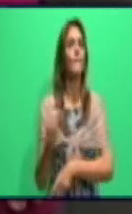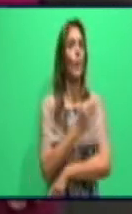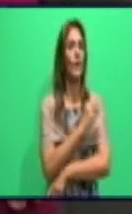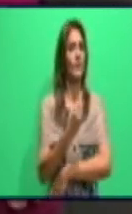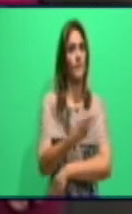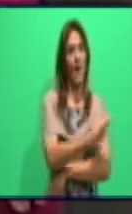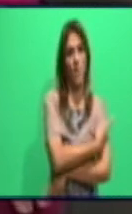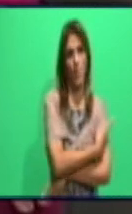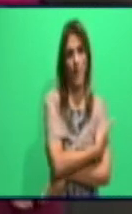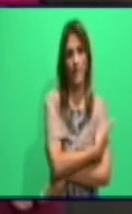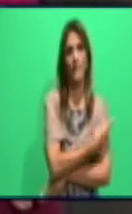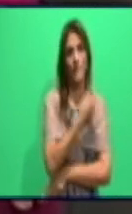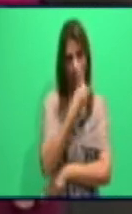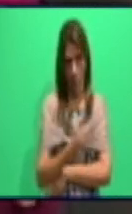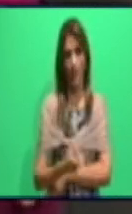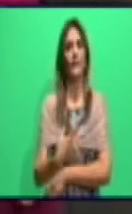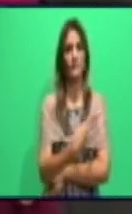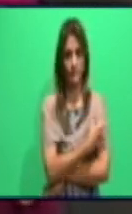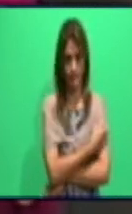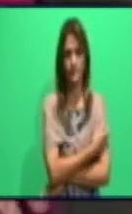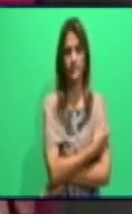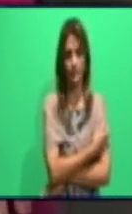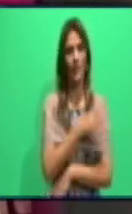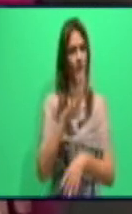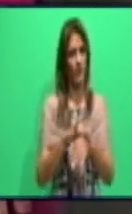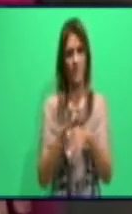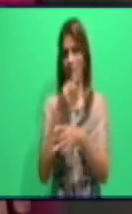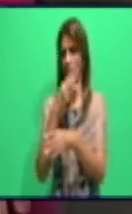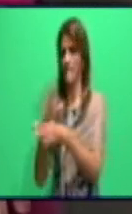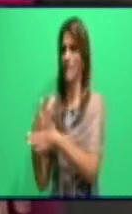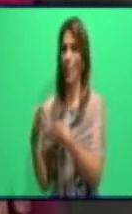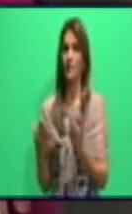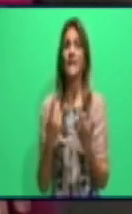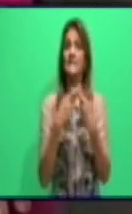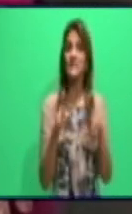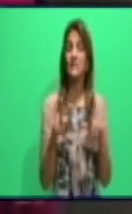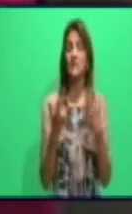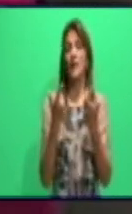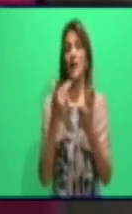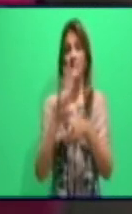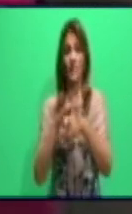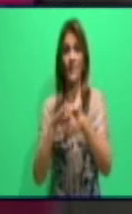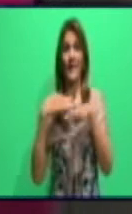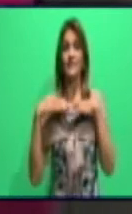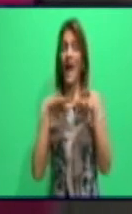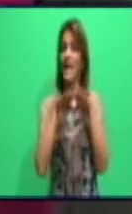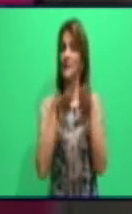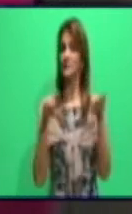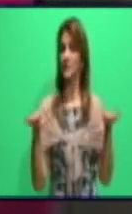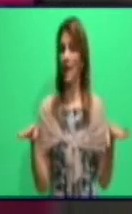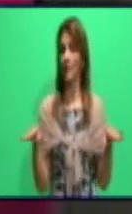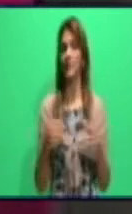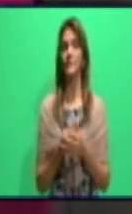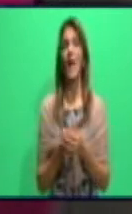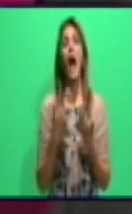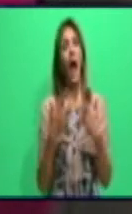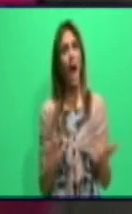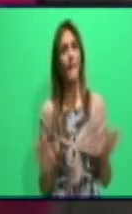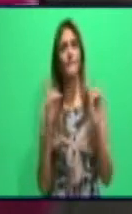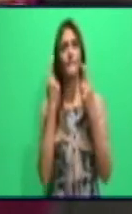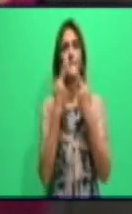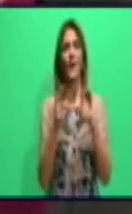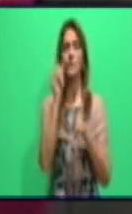los criterios de exclusión de la vacuna no aparecen las enfermedades crónicas, salvo que el paciente tenga una descompensación